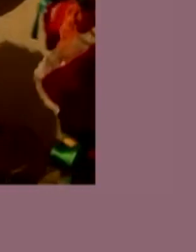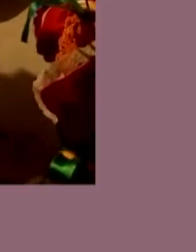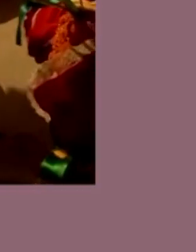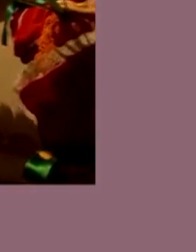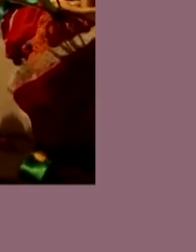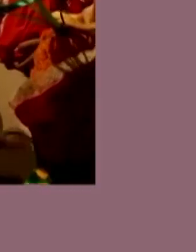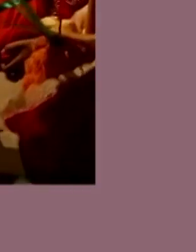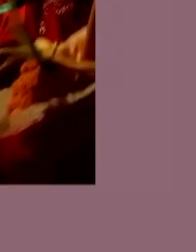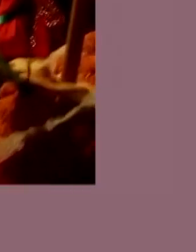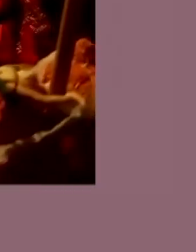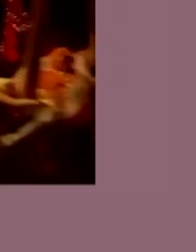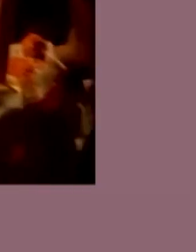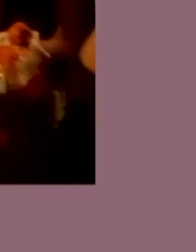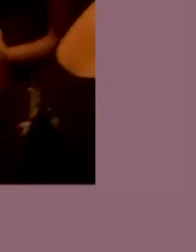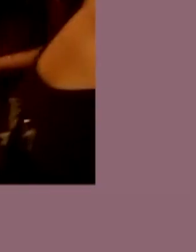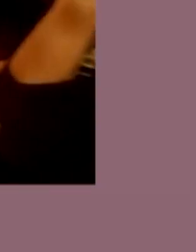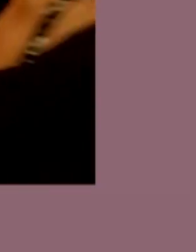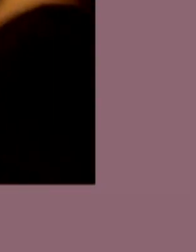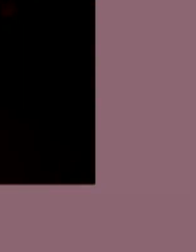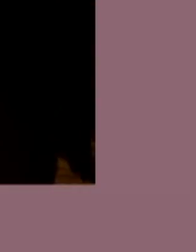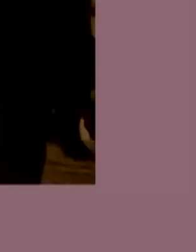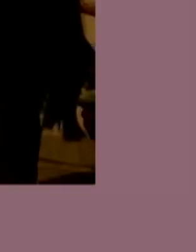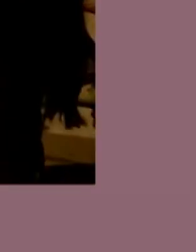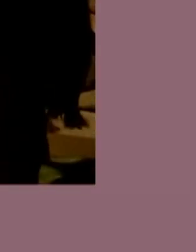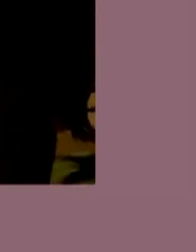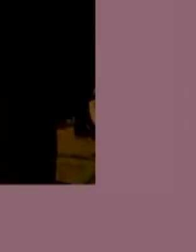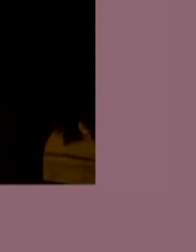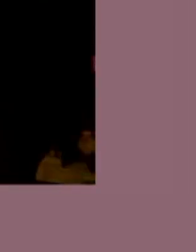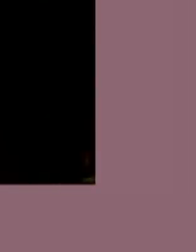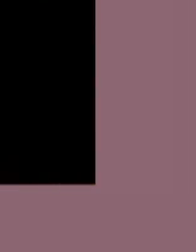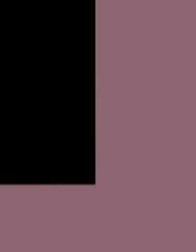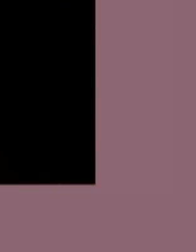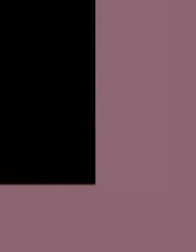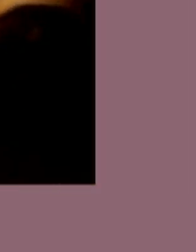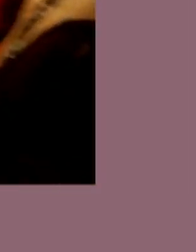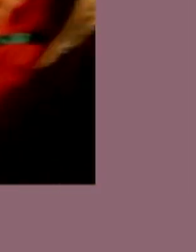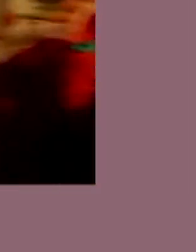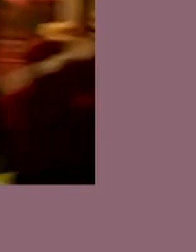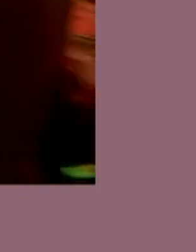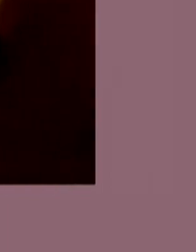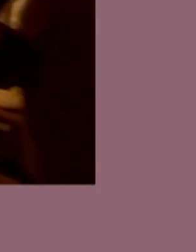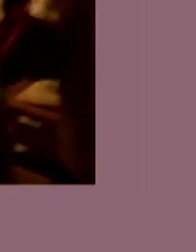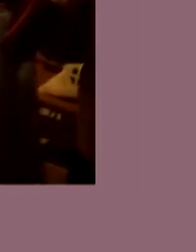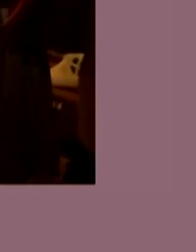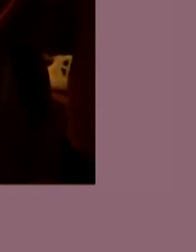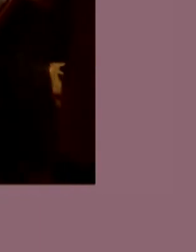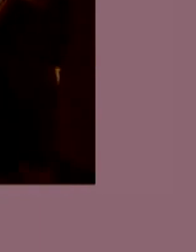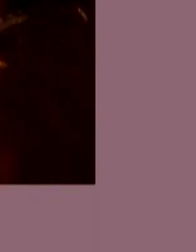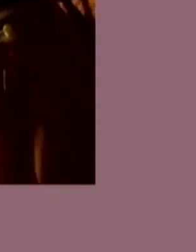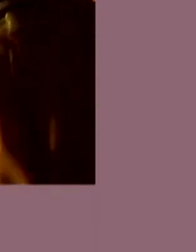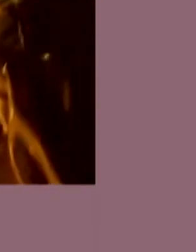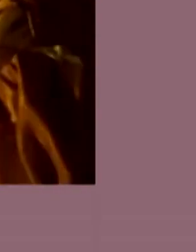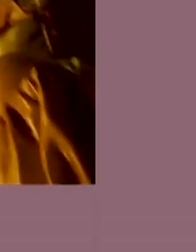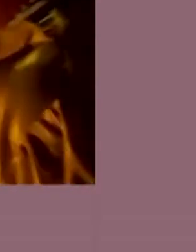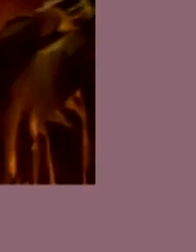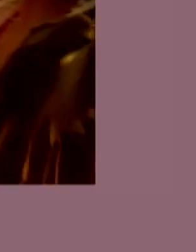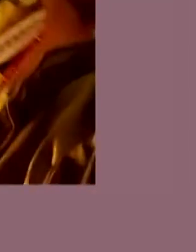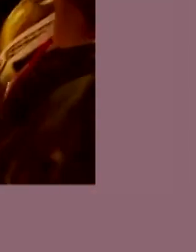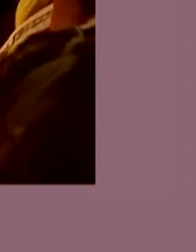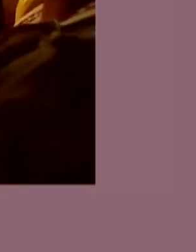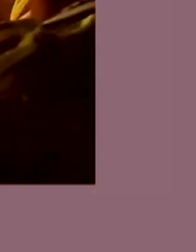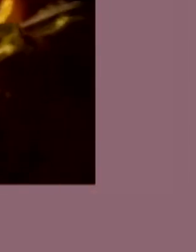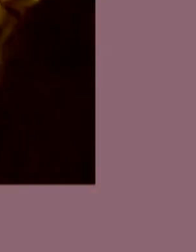Huayeca para tiquilías conetzi, porque con huertito se tlacat